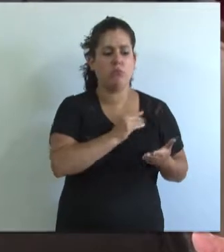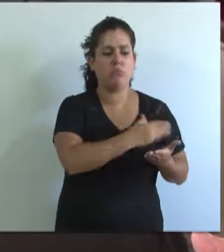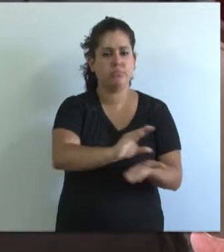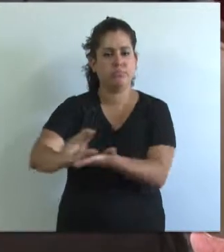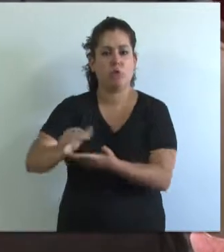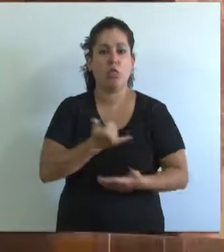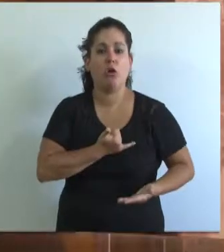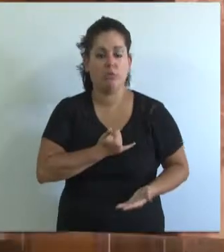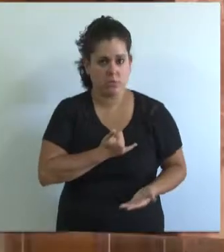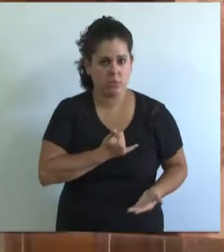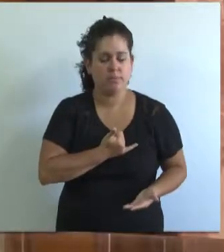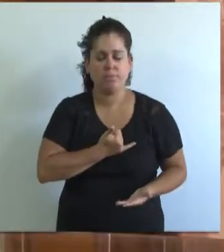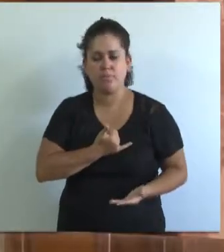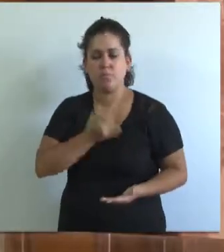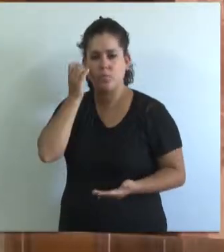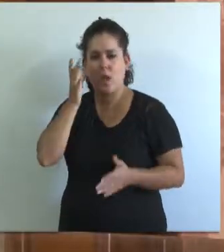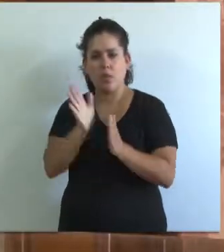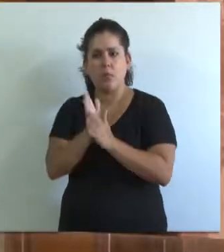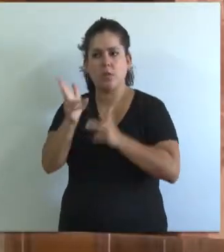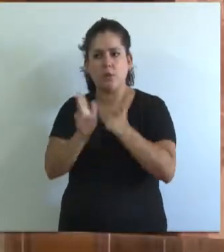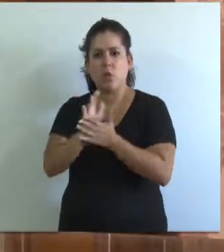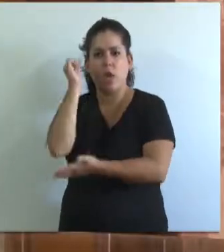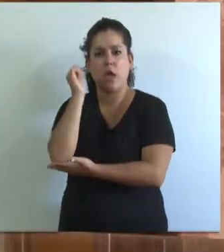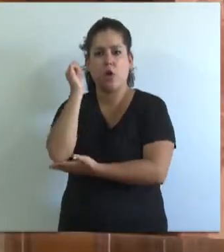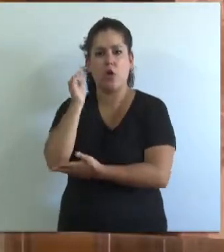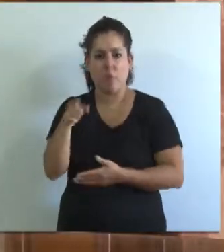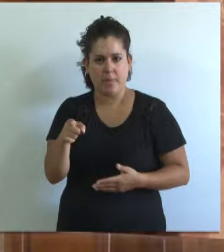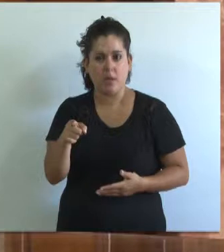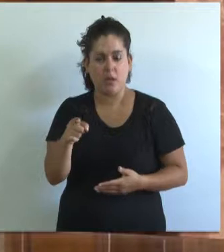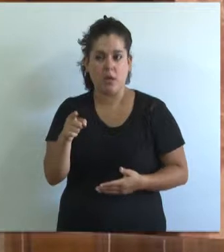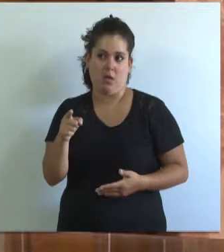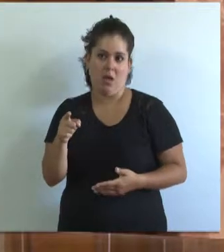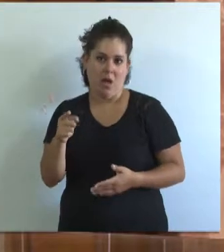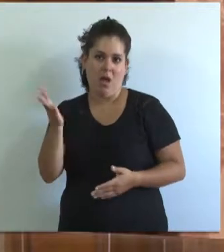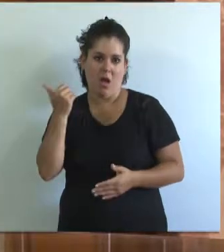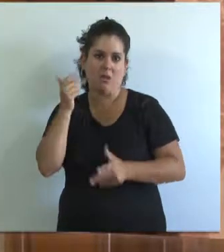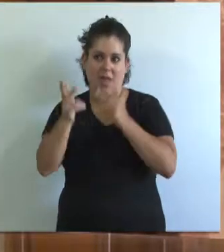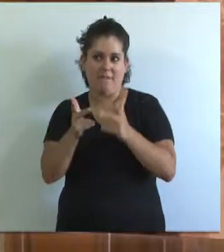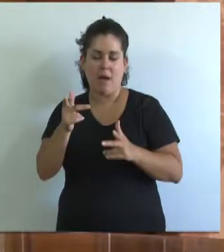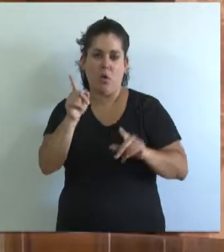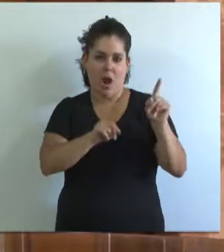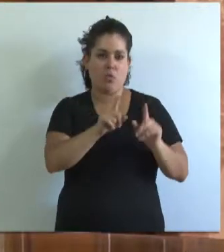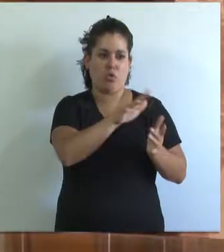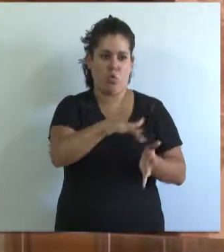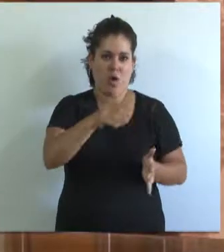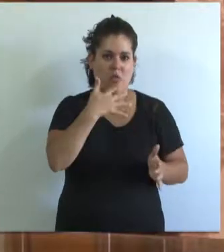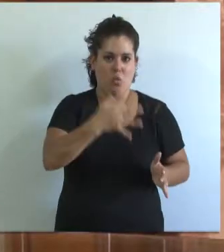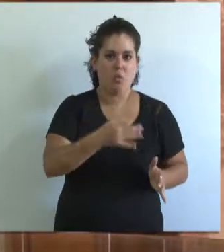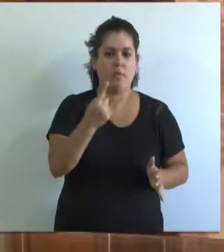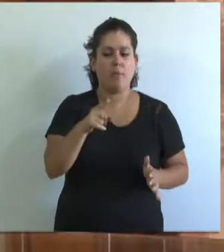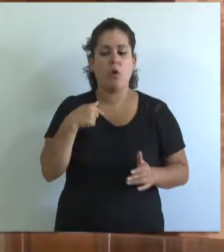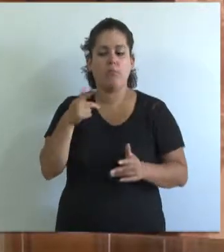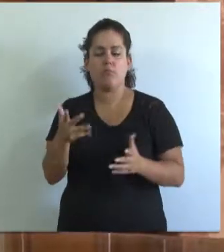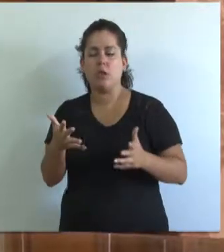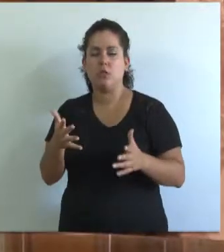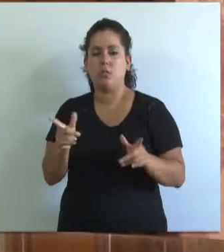los que va direccionado. Diputado, ¿cuáles son? Estamos hablando de un tema económico siempre, porque como mencionamos, hay distritos en Argentina que ya lo aplican. Exacto.